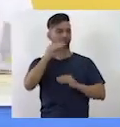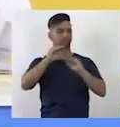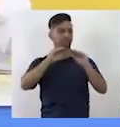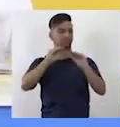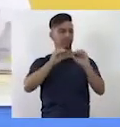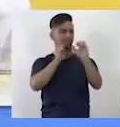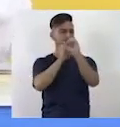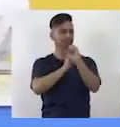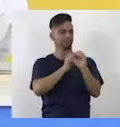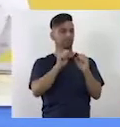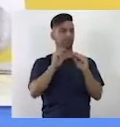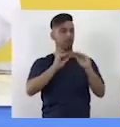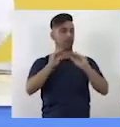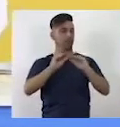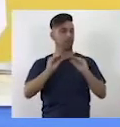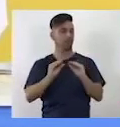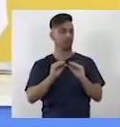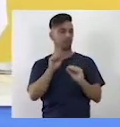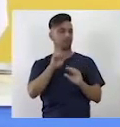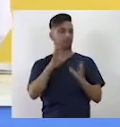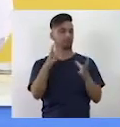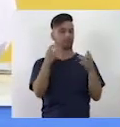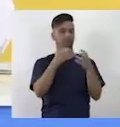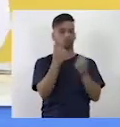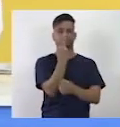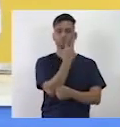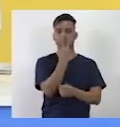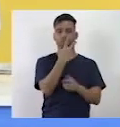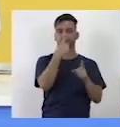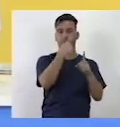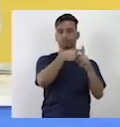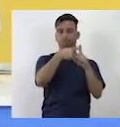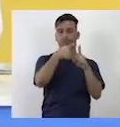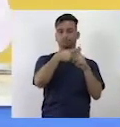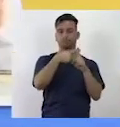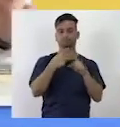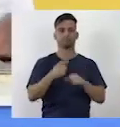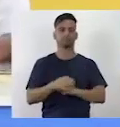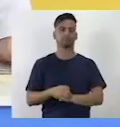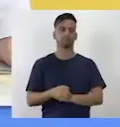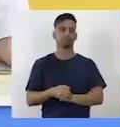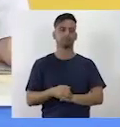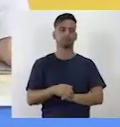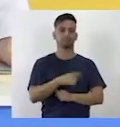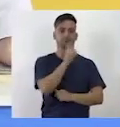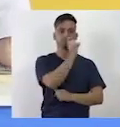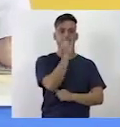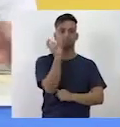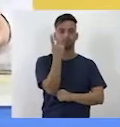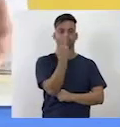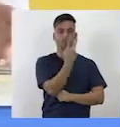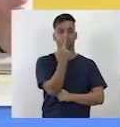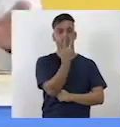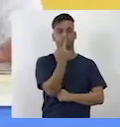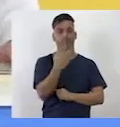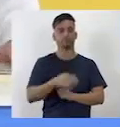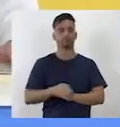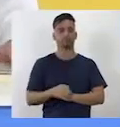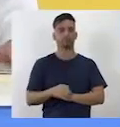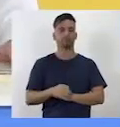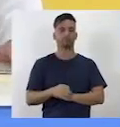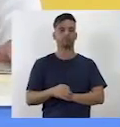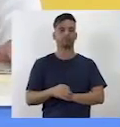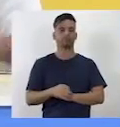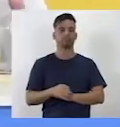la preparan la cogen el carbonato de calcio que tenía la sustancia mayor por ciento que esta ventana caliza